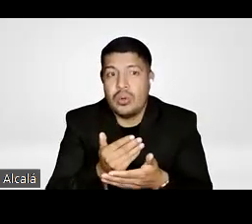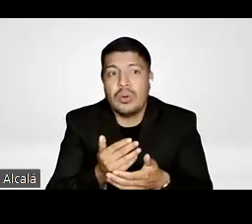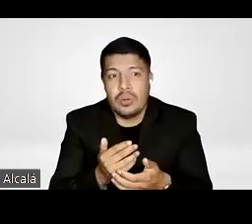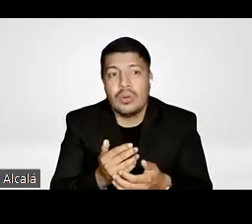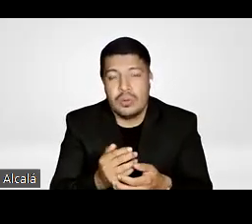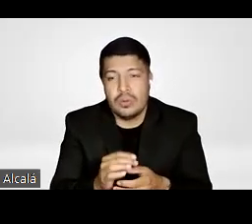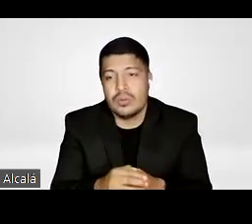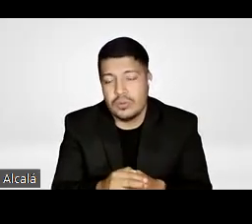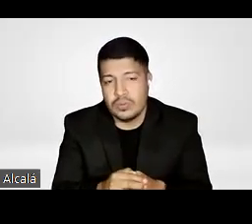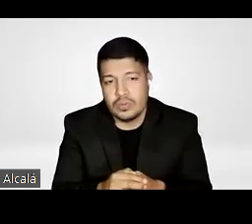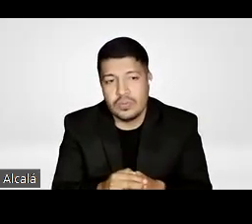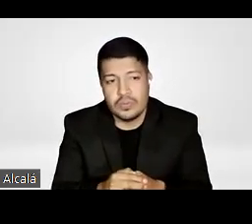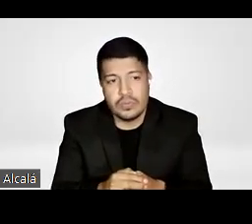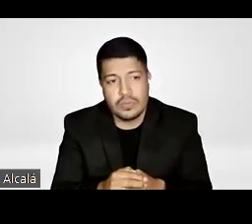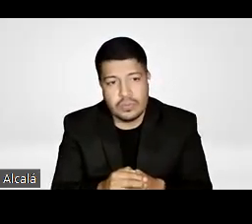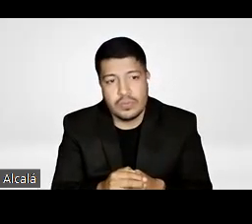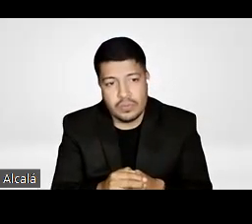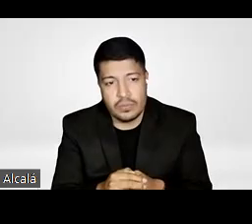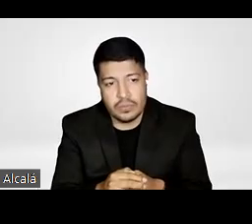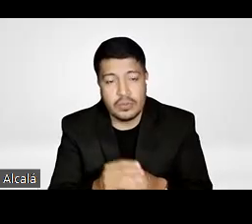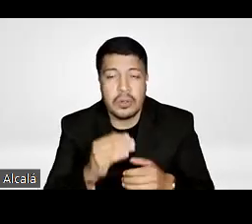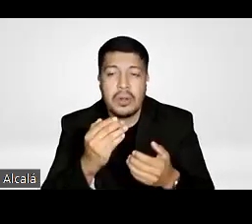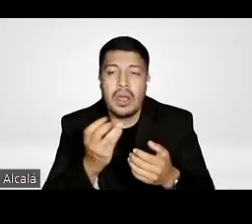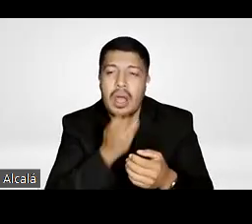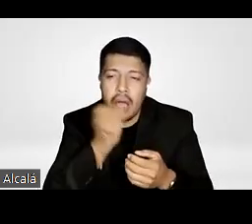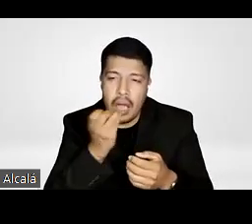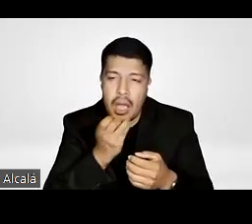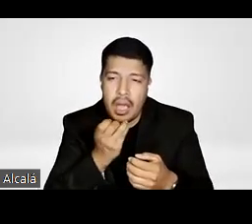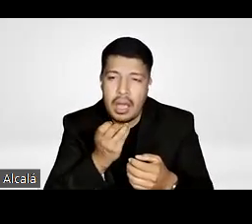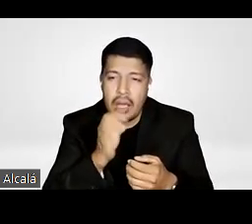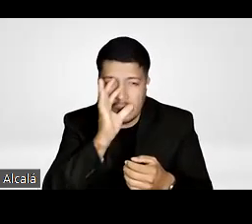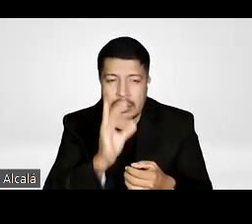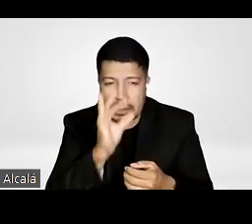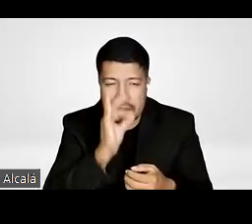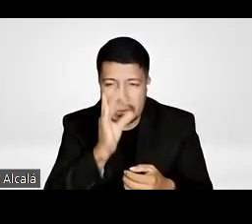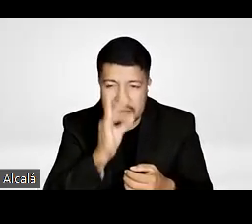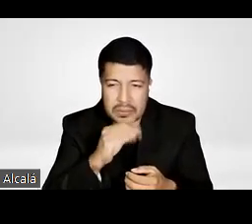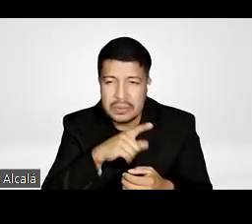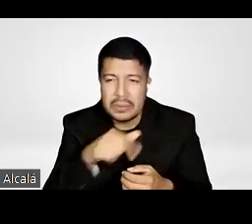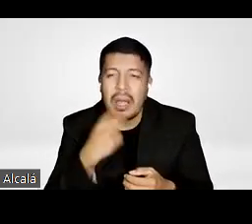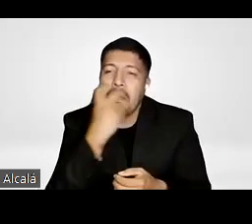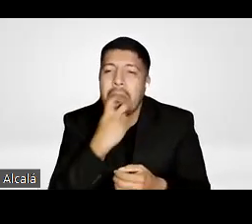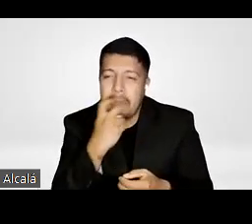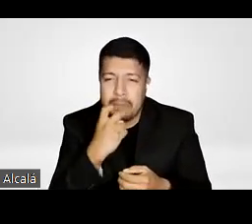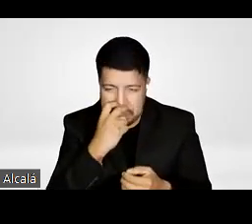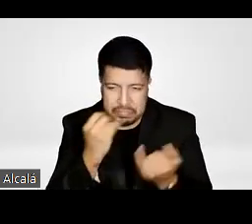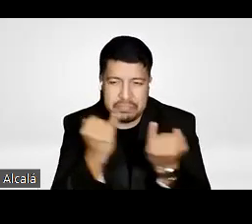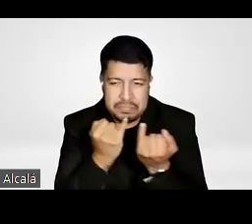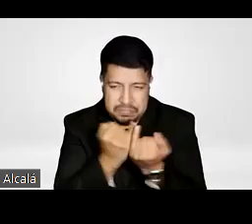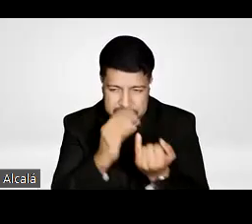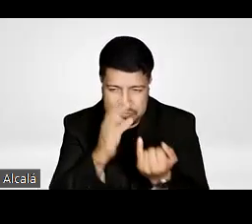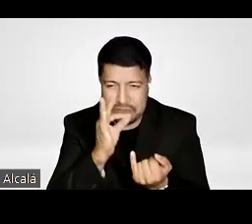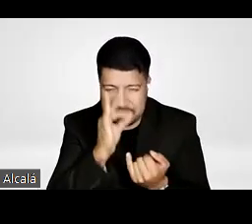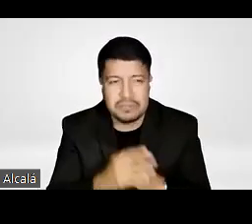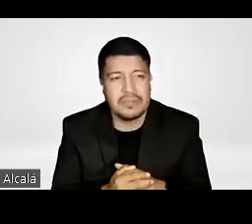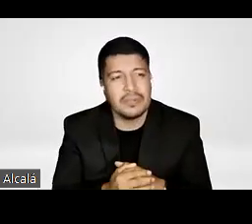deficiencia mental, a menor desempeño escolar y mayor riesgo para alteraciones en el lenguaje. Ahora es muy importante incluir